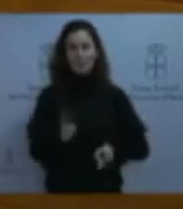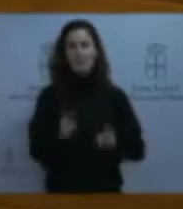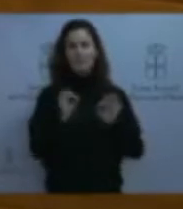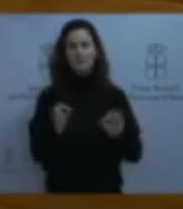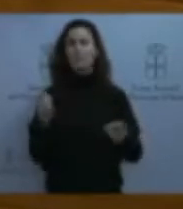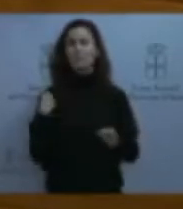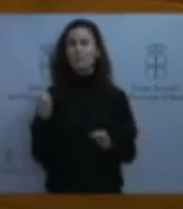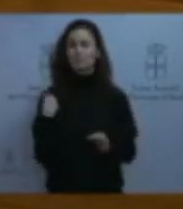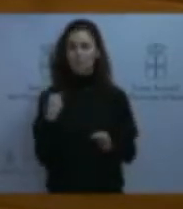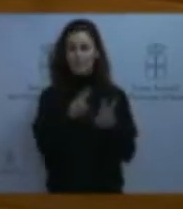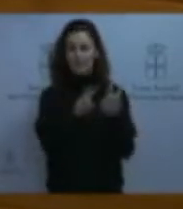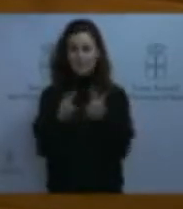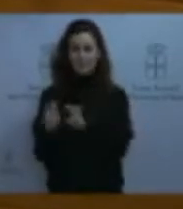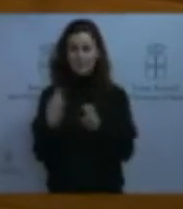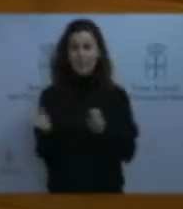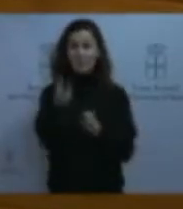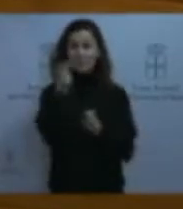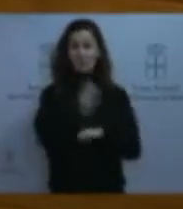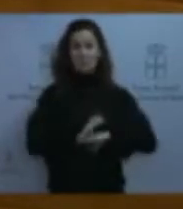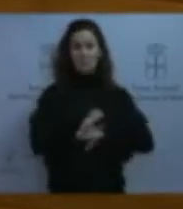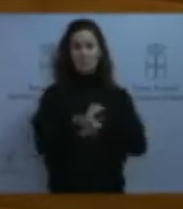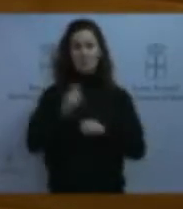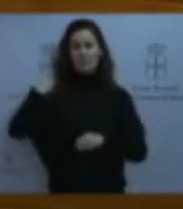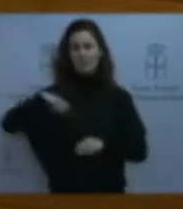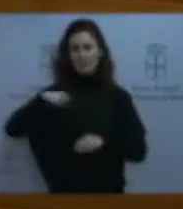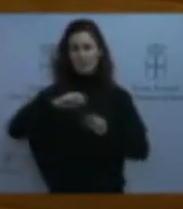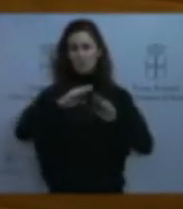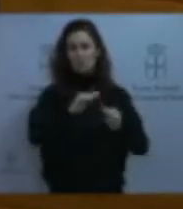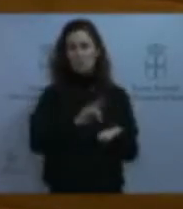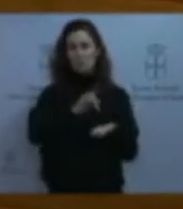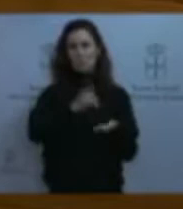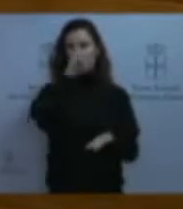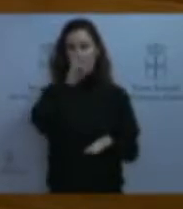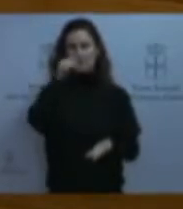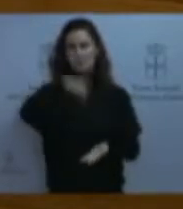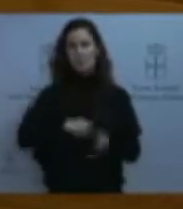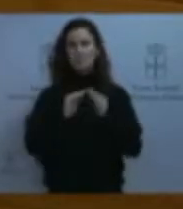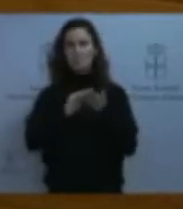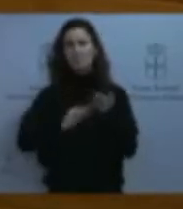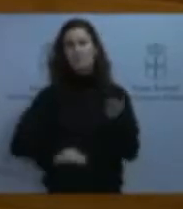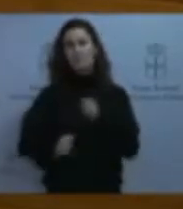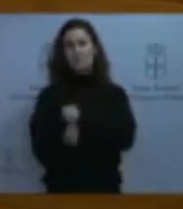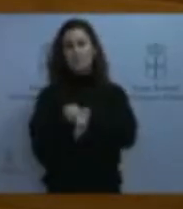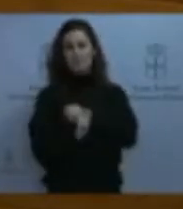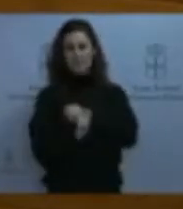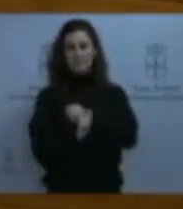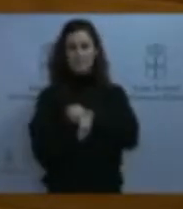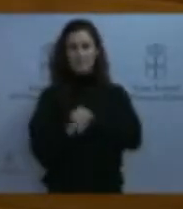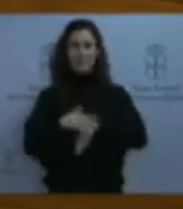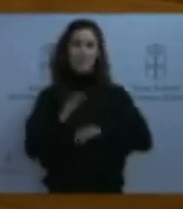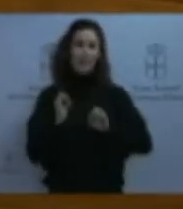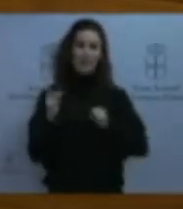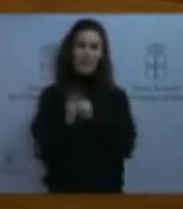planteado. Y, en segundo lugar, desde la Consejería de Presidencia, durante este año se va a elaborar la Estrategia Integral de Prevención y Lucha contra los Incendios